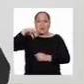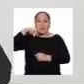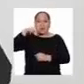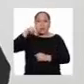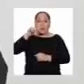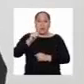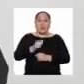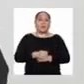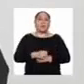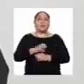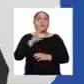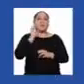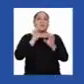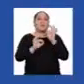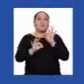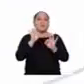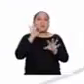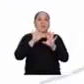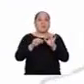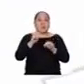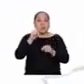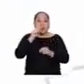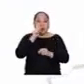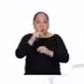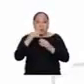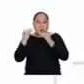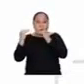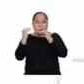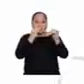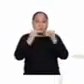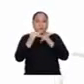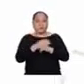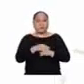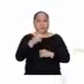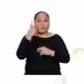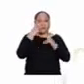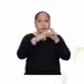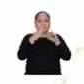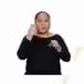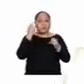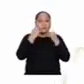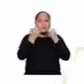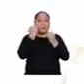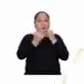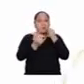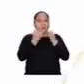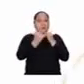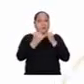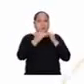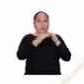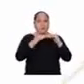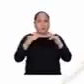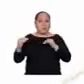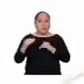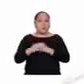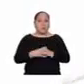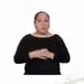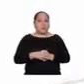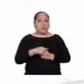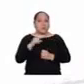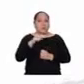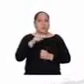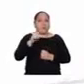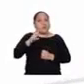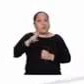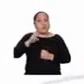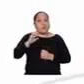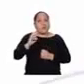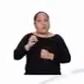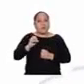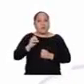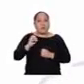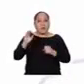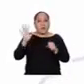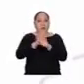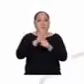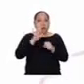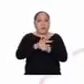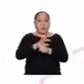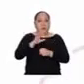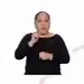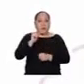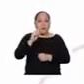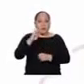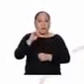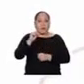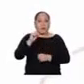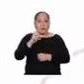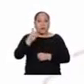encontrar una equivalencia. Si vemos la última fila, tenemos 20 en frecuencia absoluta y